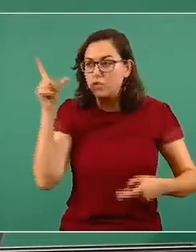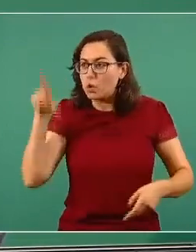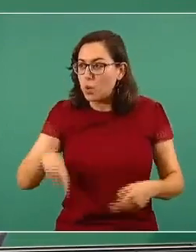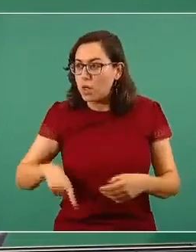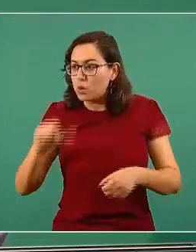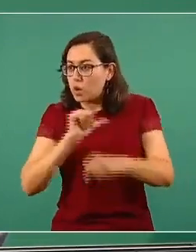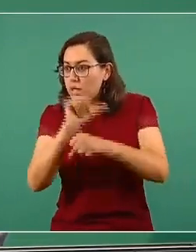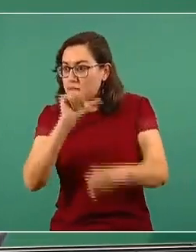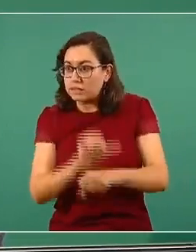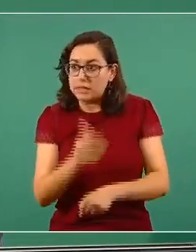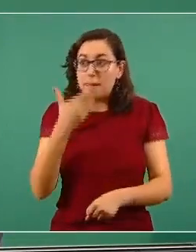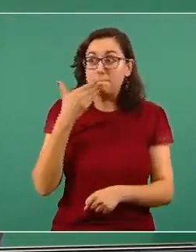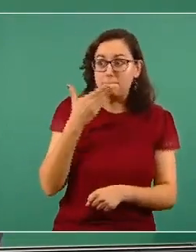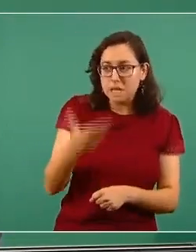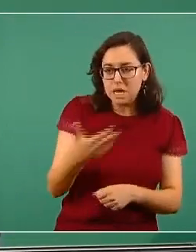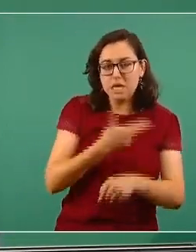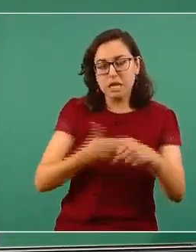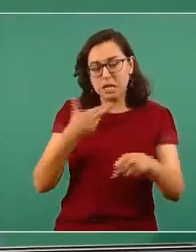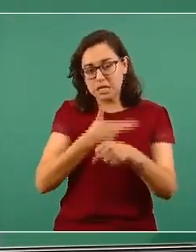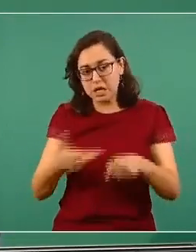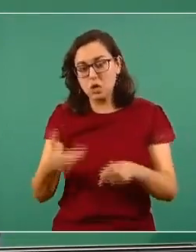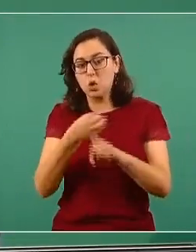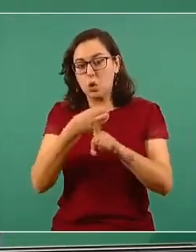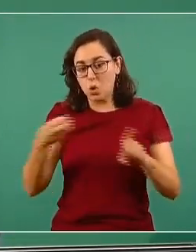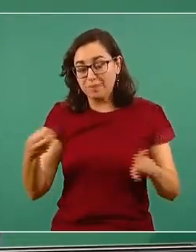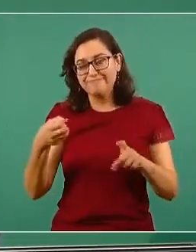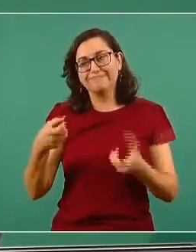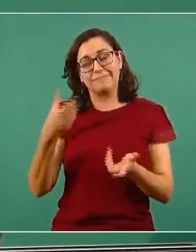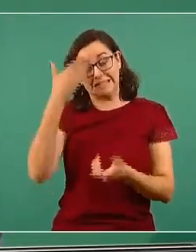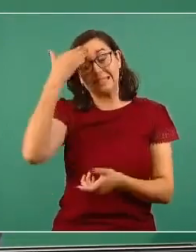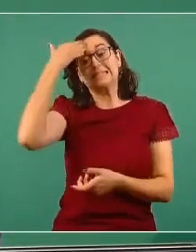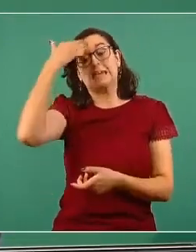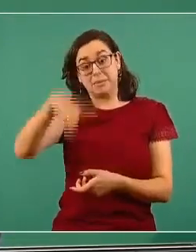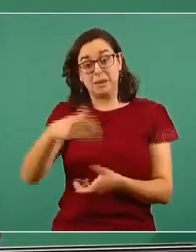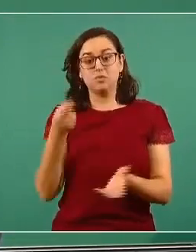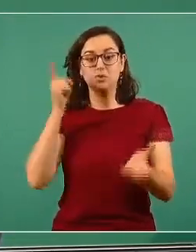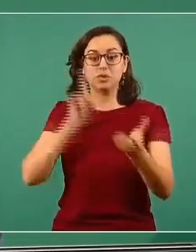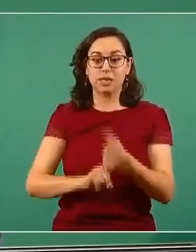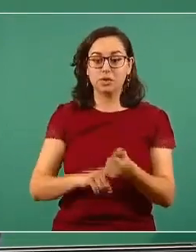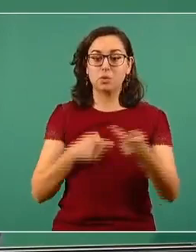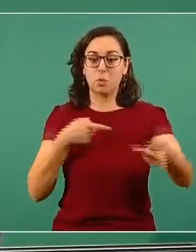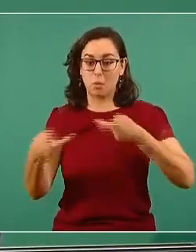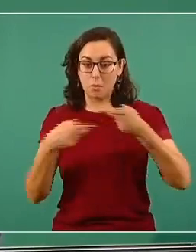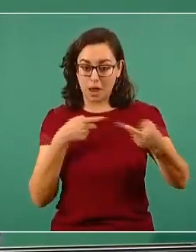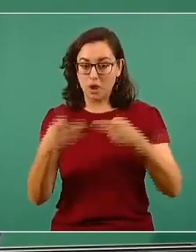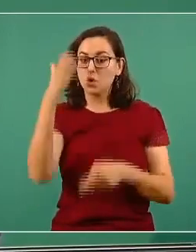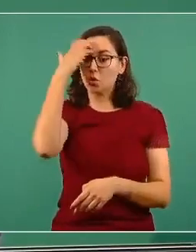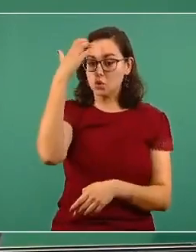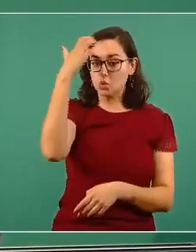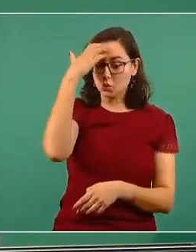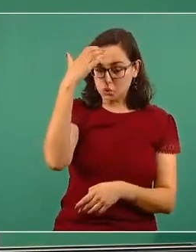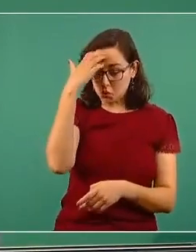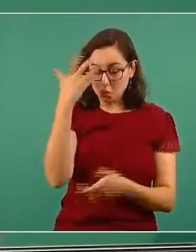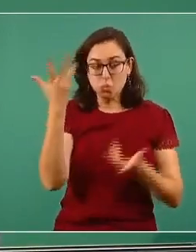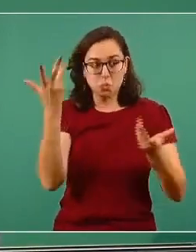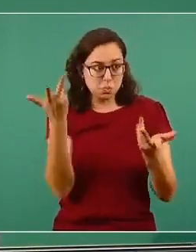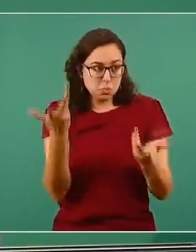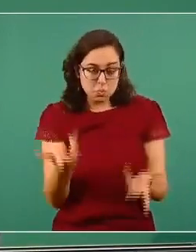correctamente. Conocemos los elementos que guían su respuesta epidémica y son